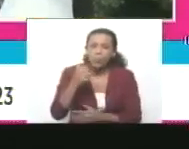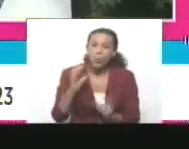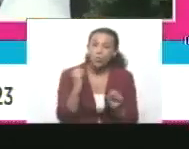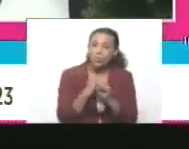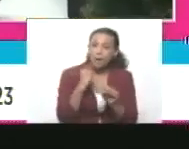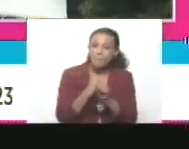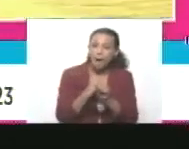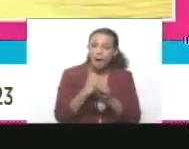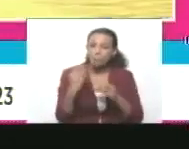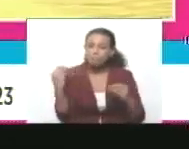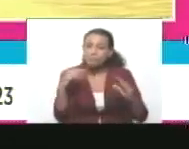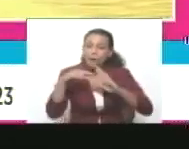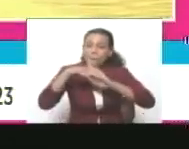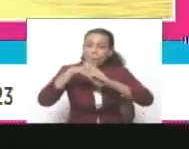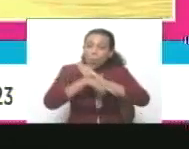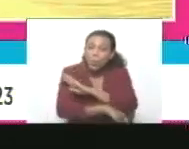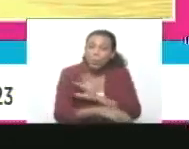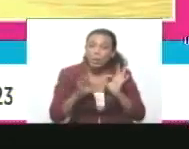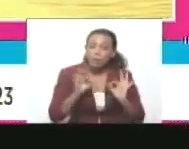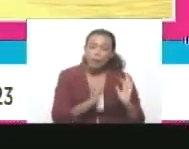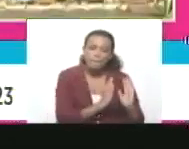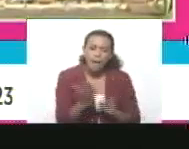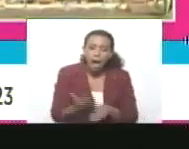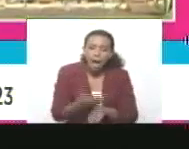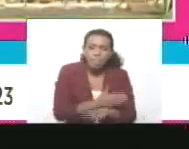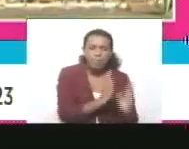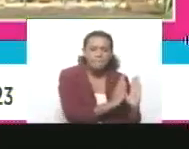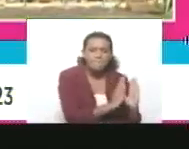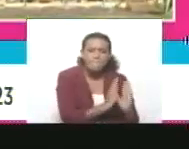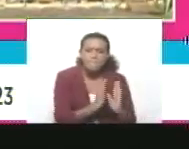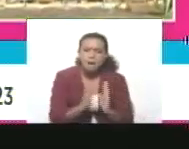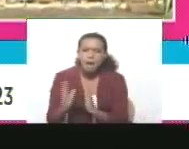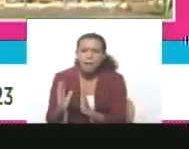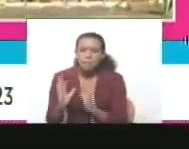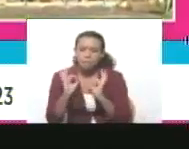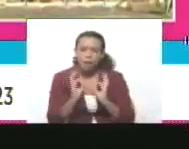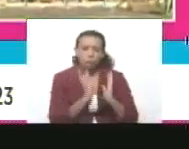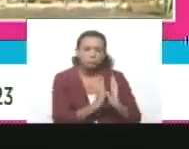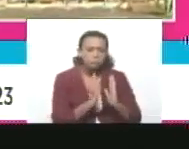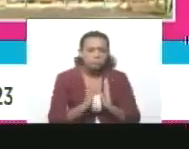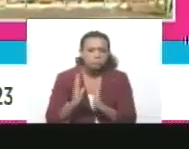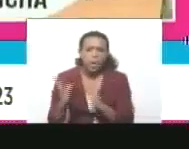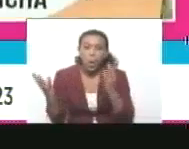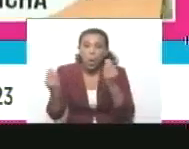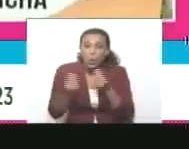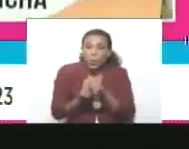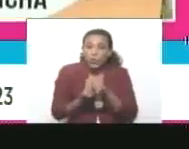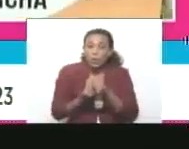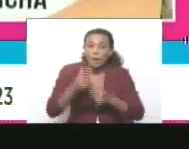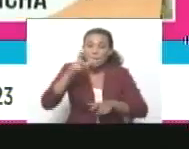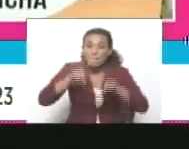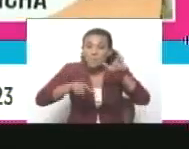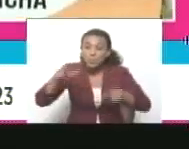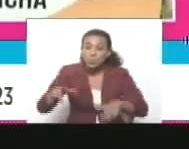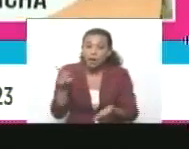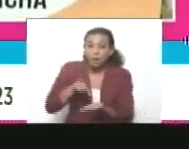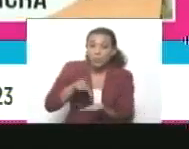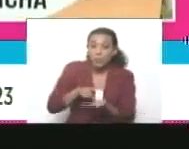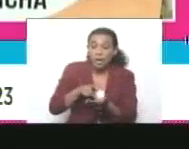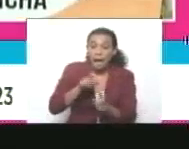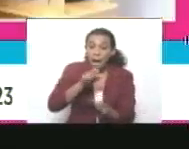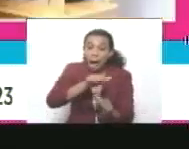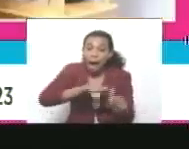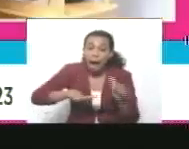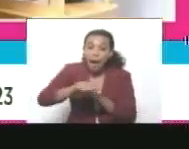trabajo que se hizo de manera planificada, de manera científica, junto a todos los actores del área del